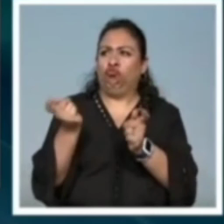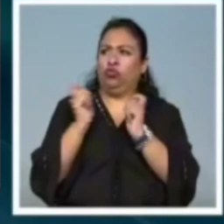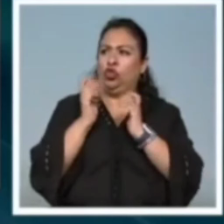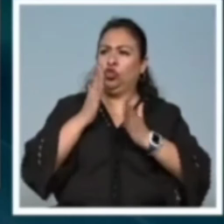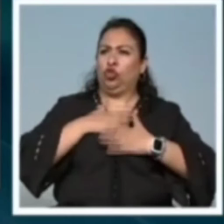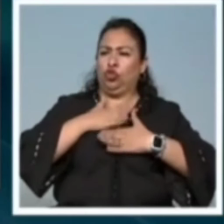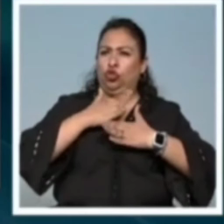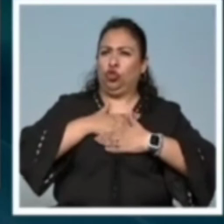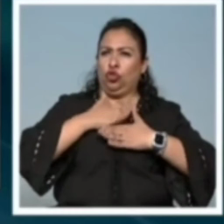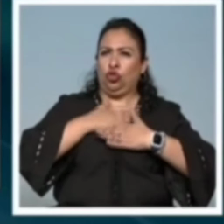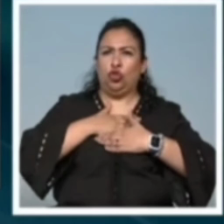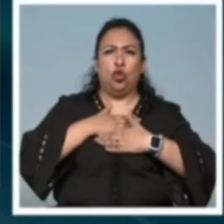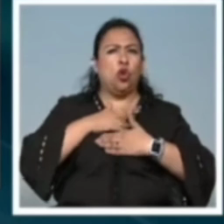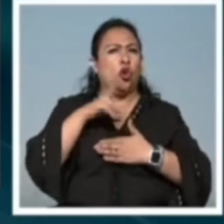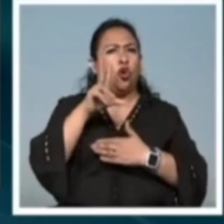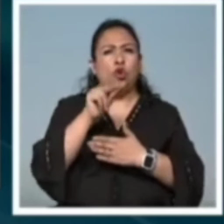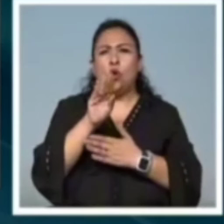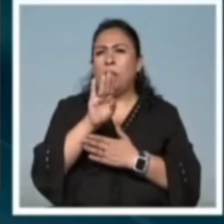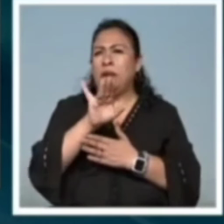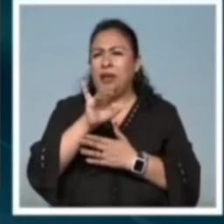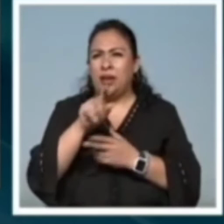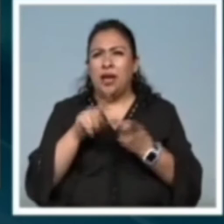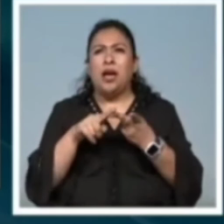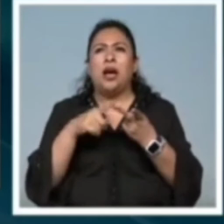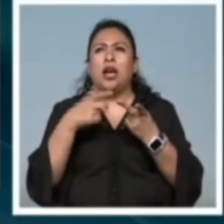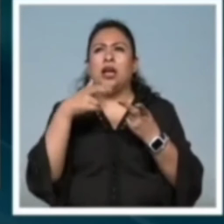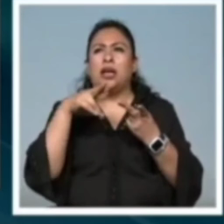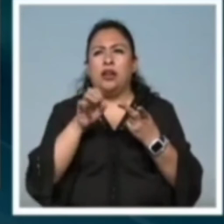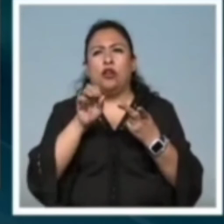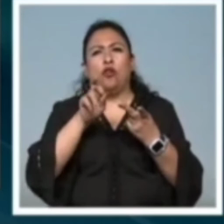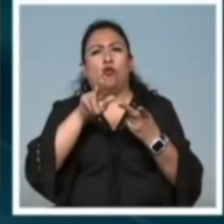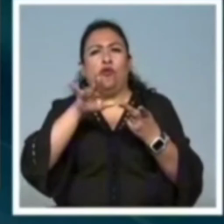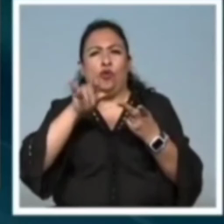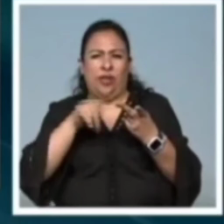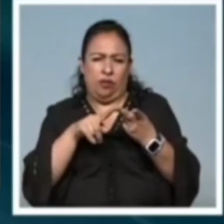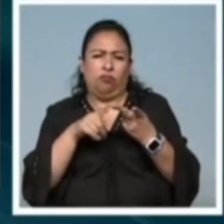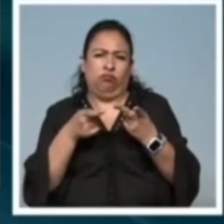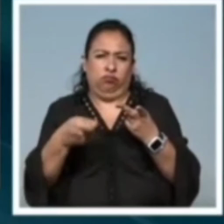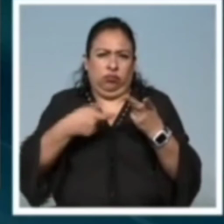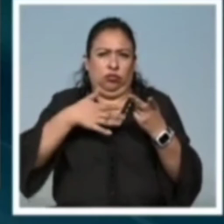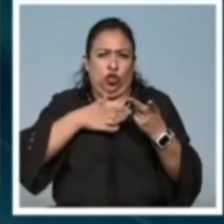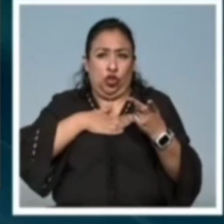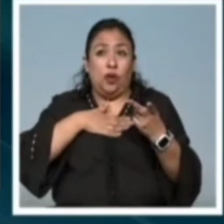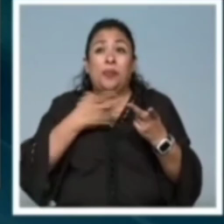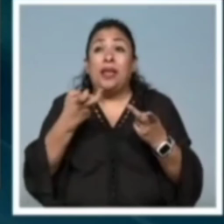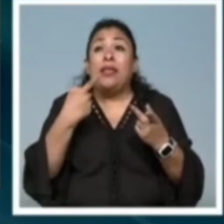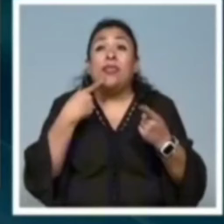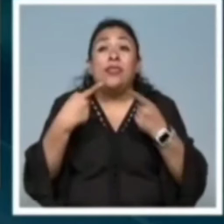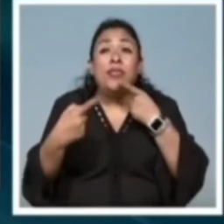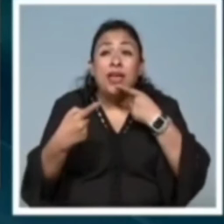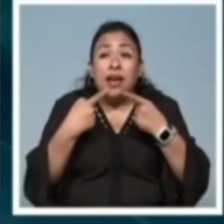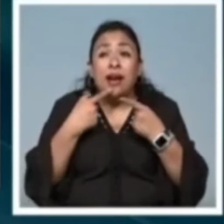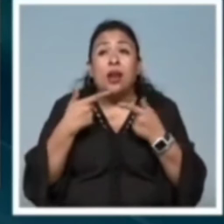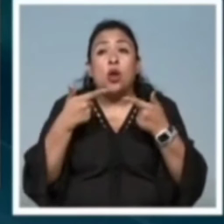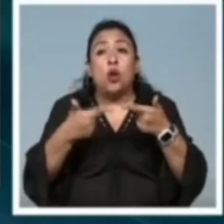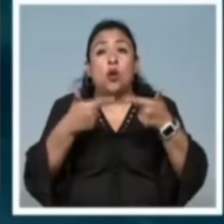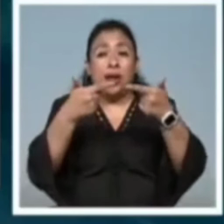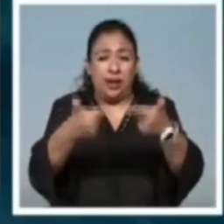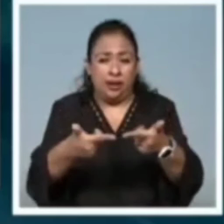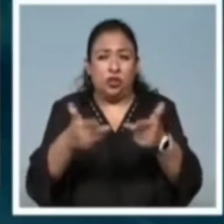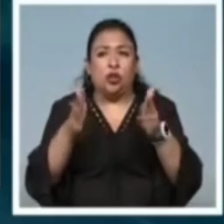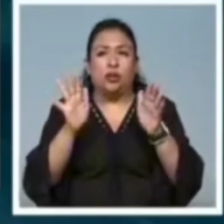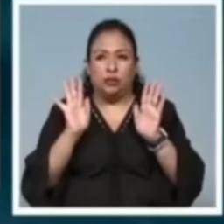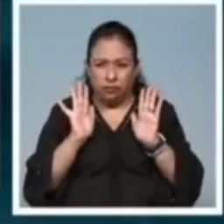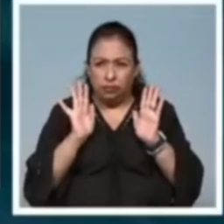totalmente como no binarios o género fluido, y es un diálogo de generaciones.